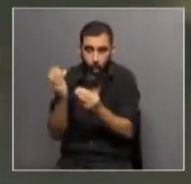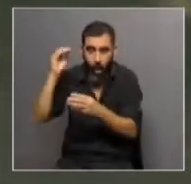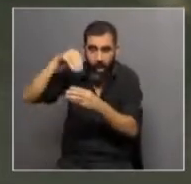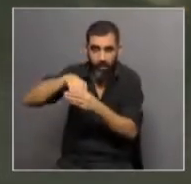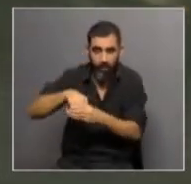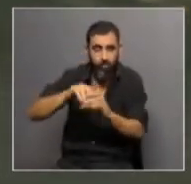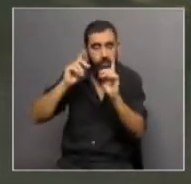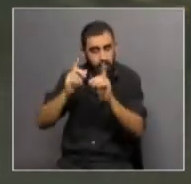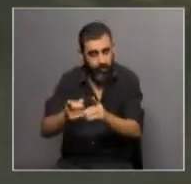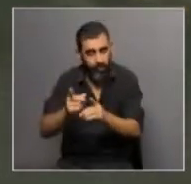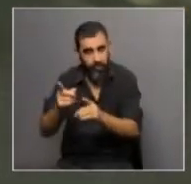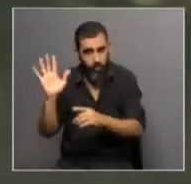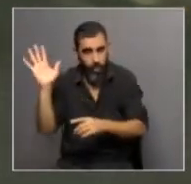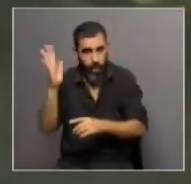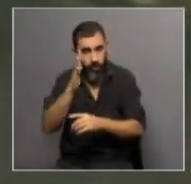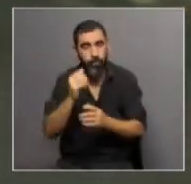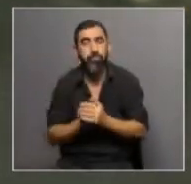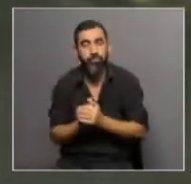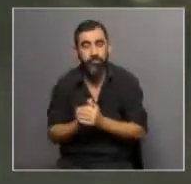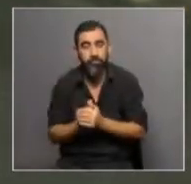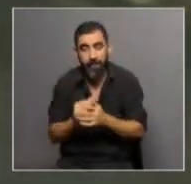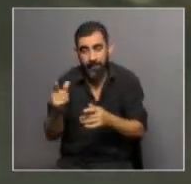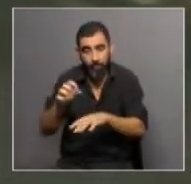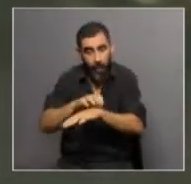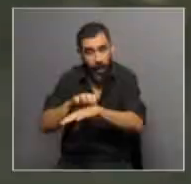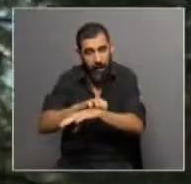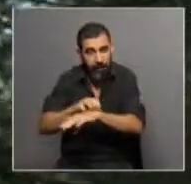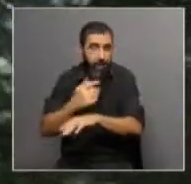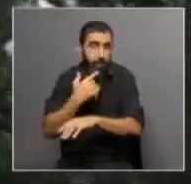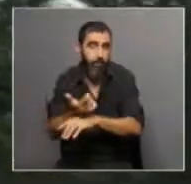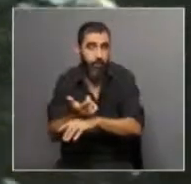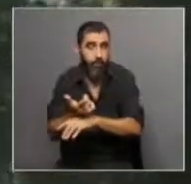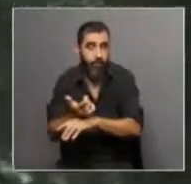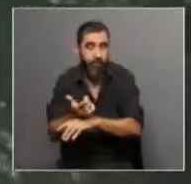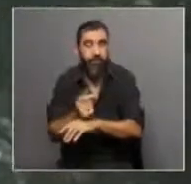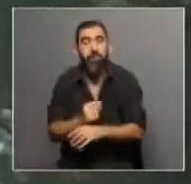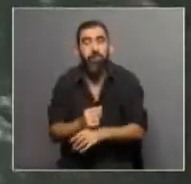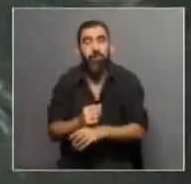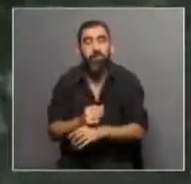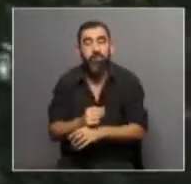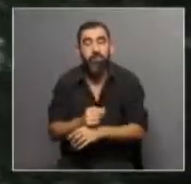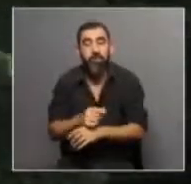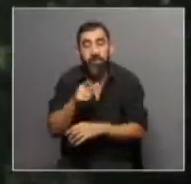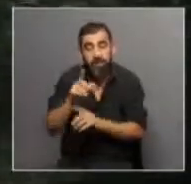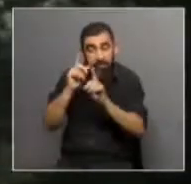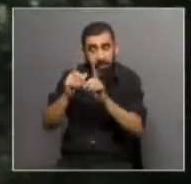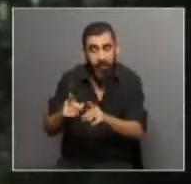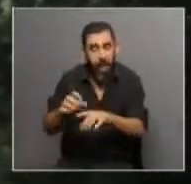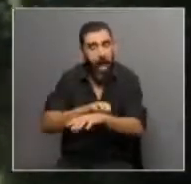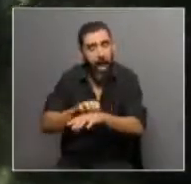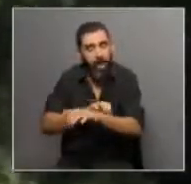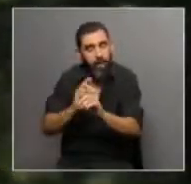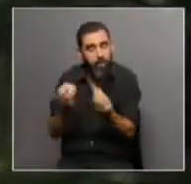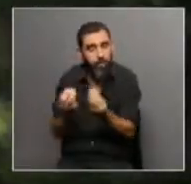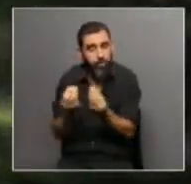las anacardiáceas y la aruera. Esos alergenos menores, por ejemplo, son los resorcinoles, que también son